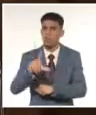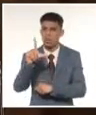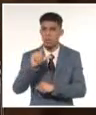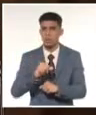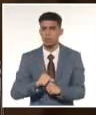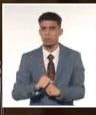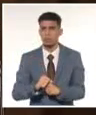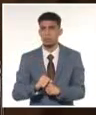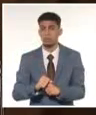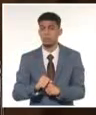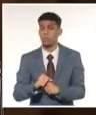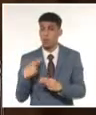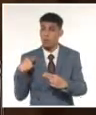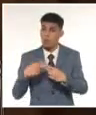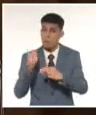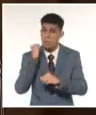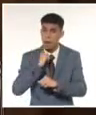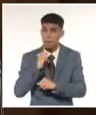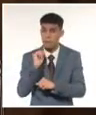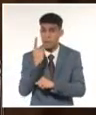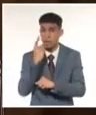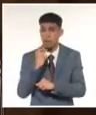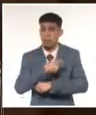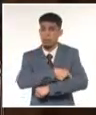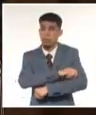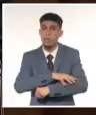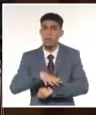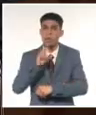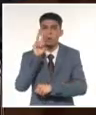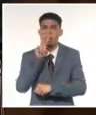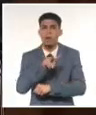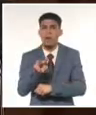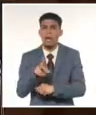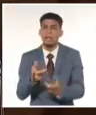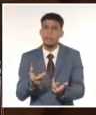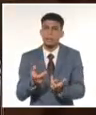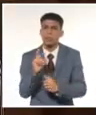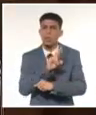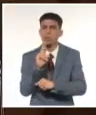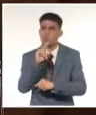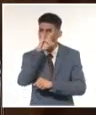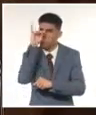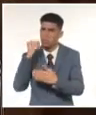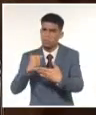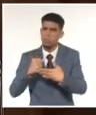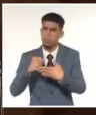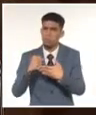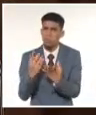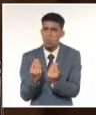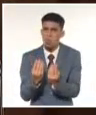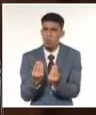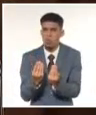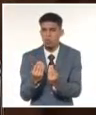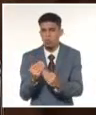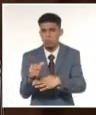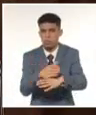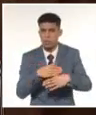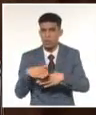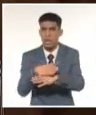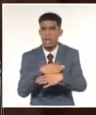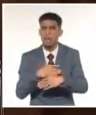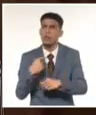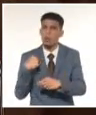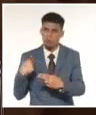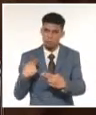vea que es un sistema capaz, primero que todo, de garantizar las conquistas sociales que tanto han costado y también